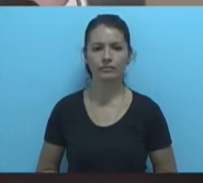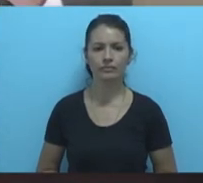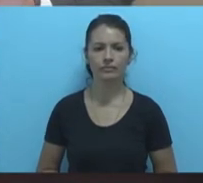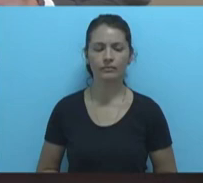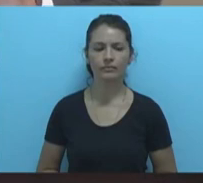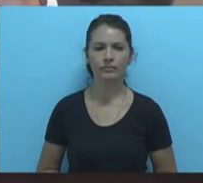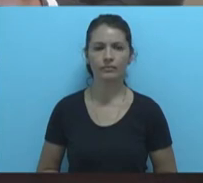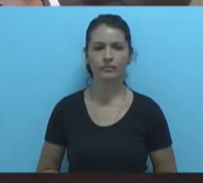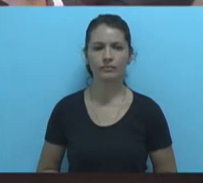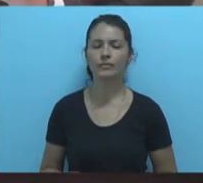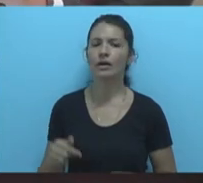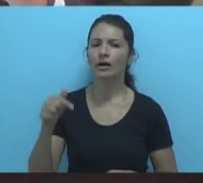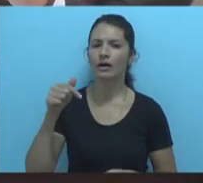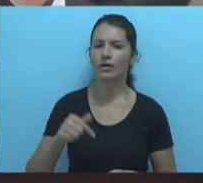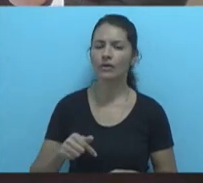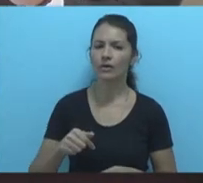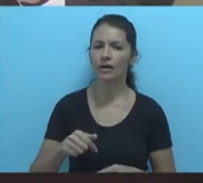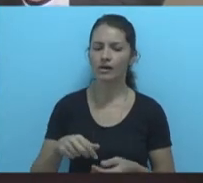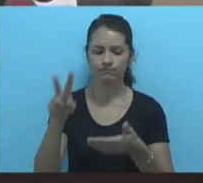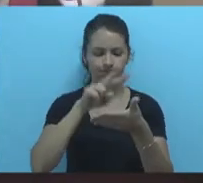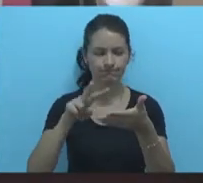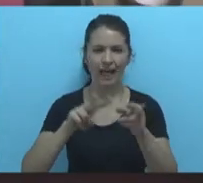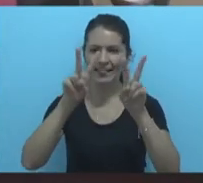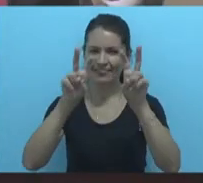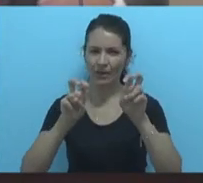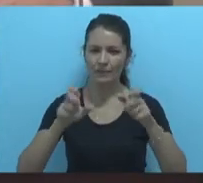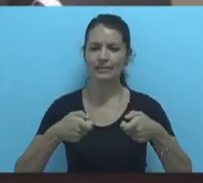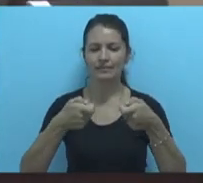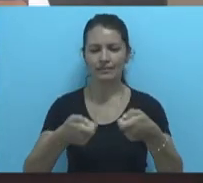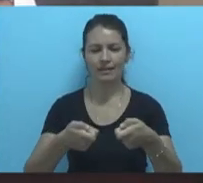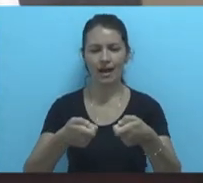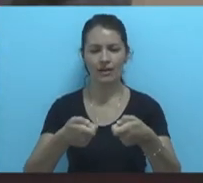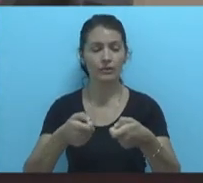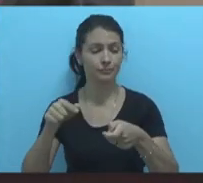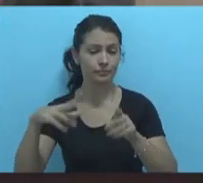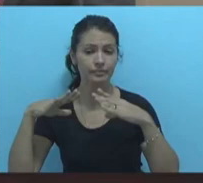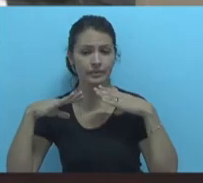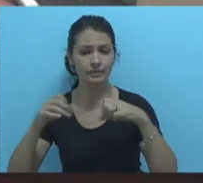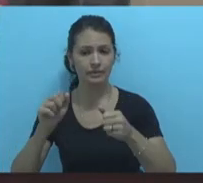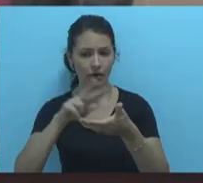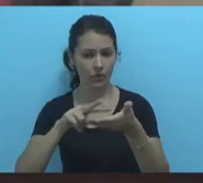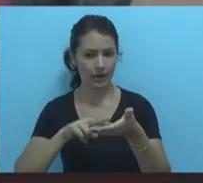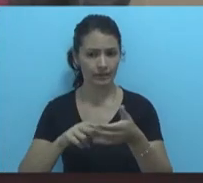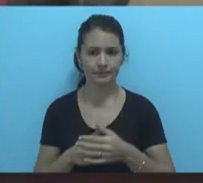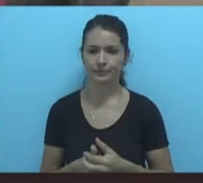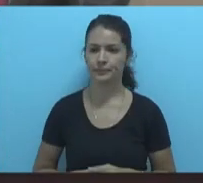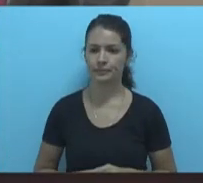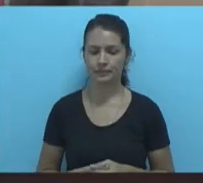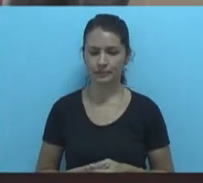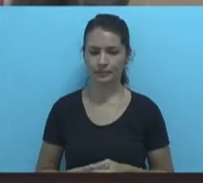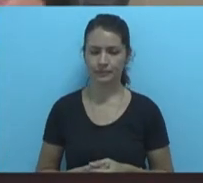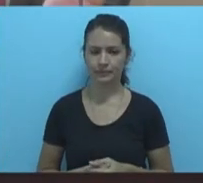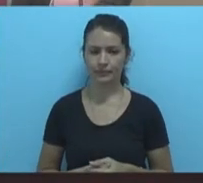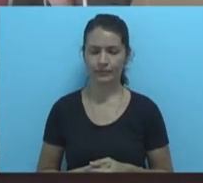Vamos ahora a dar cuenta de los asuntos entrados. Por secretaría se dará lectura a los mismos. Asuntos entrados número